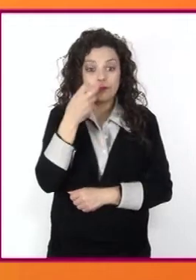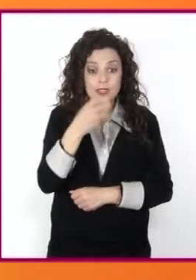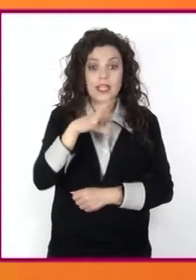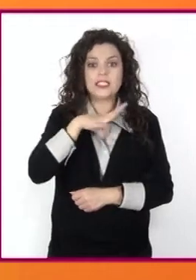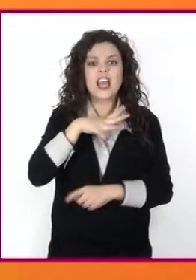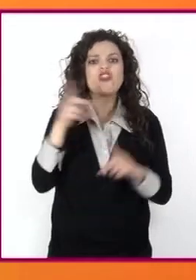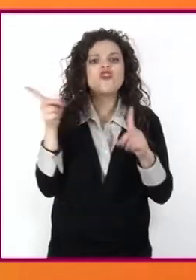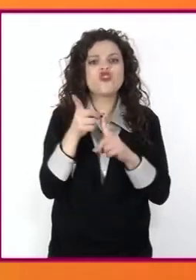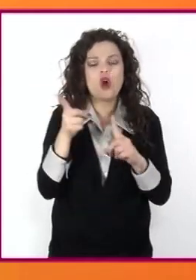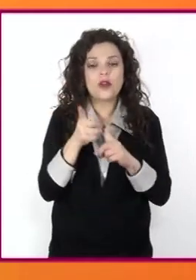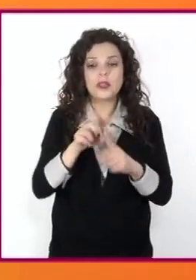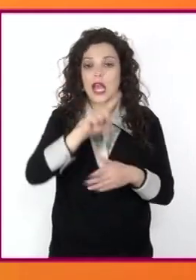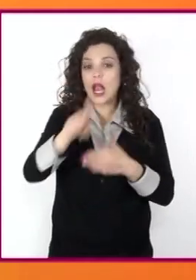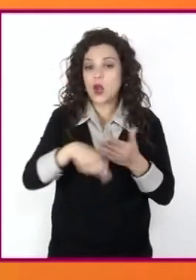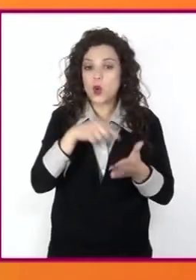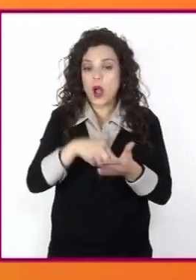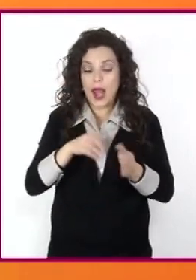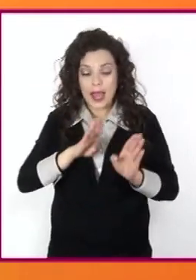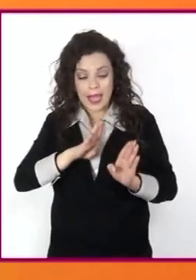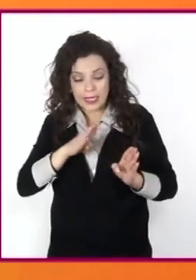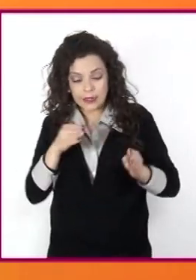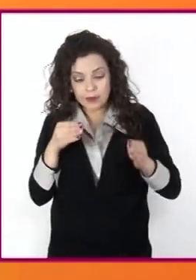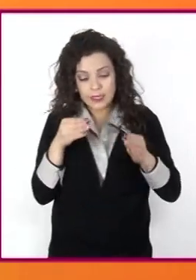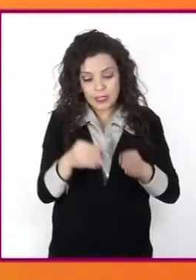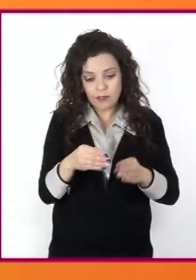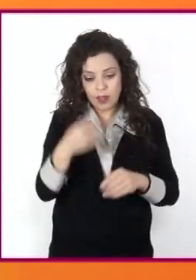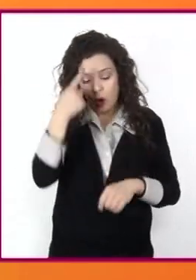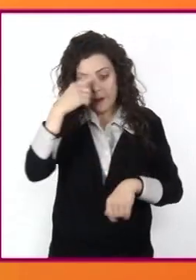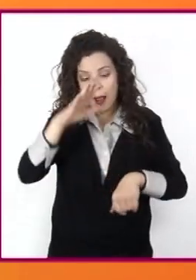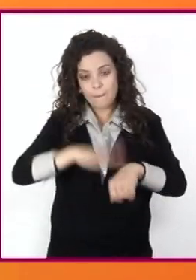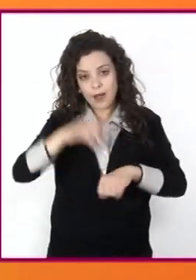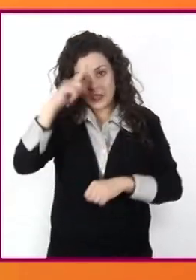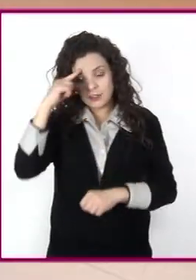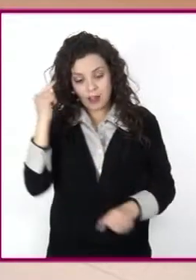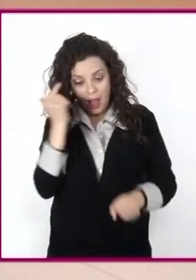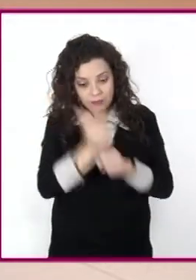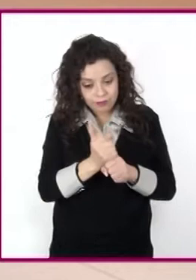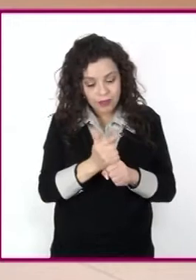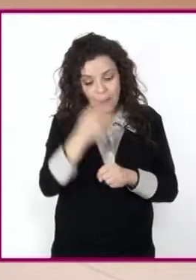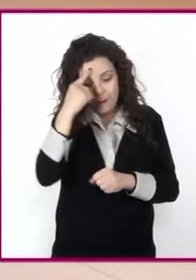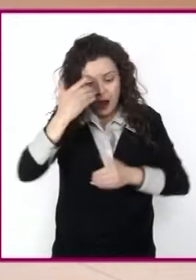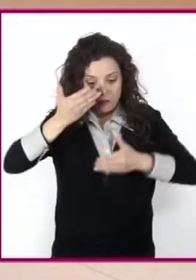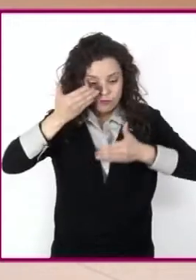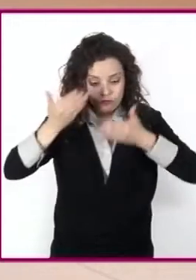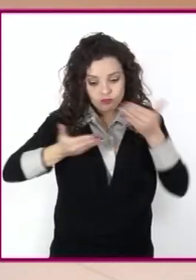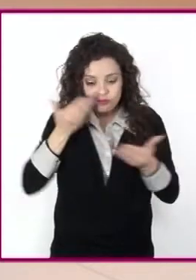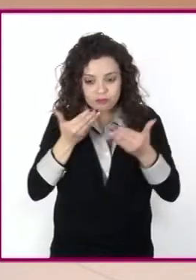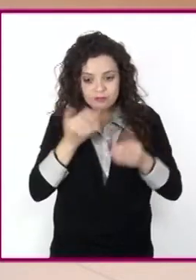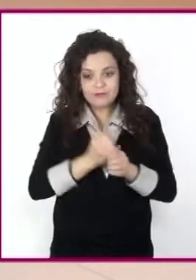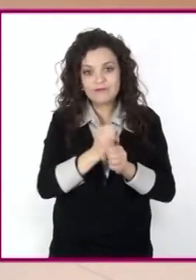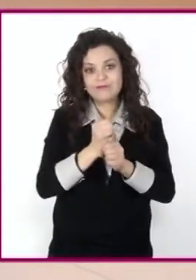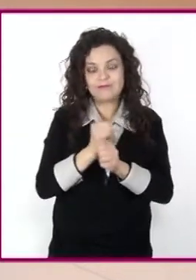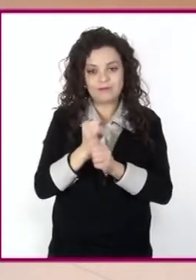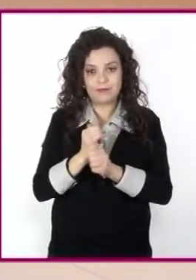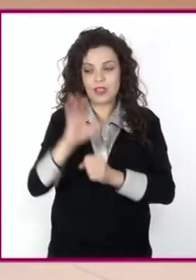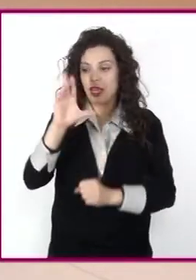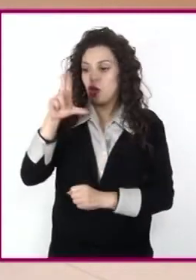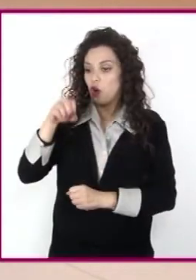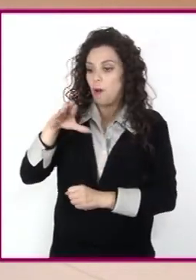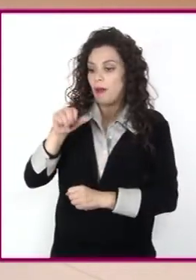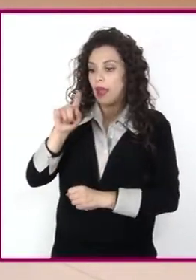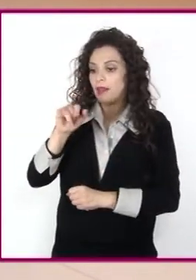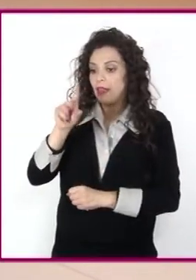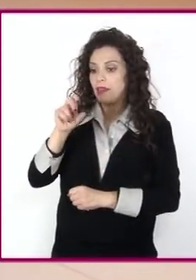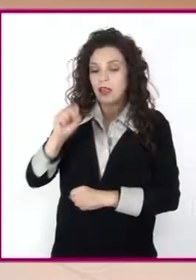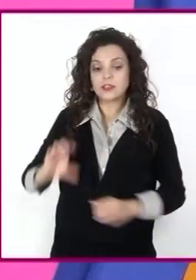localizan en un lugar específico, facilitando su ubicación y estudio. Las cromátidas están unidas entre